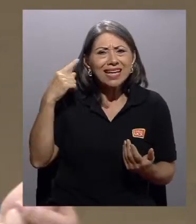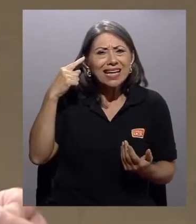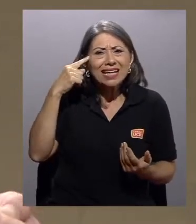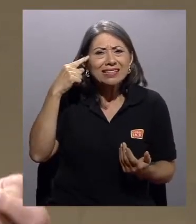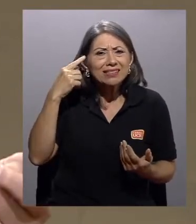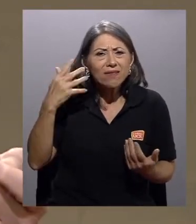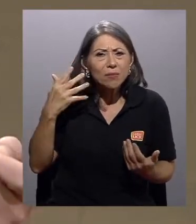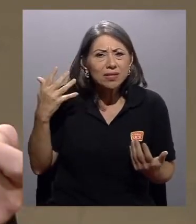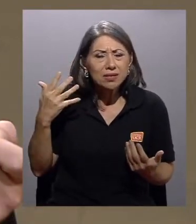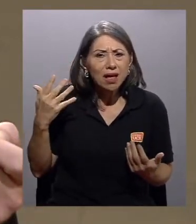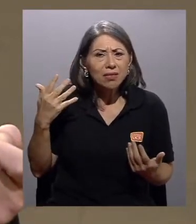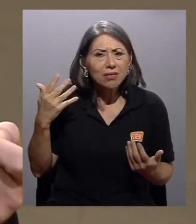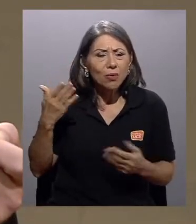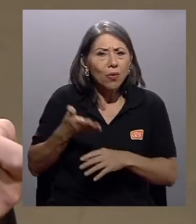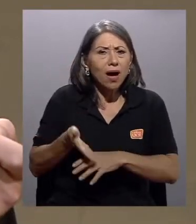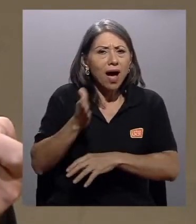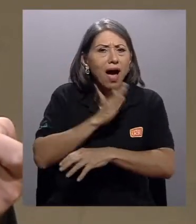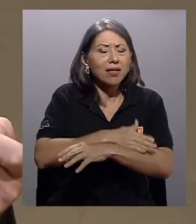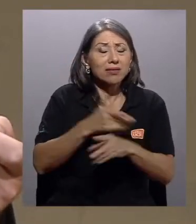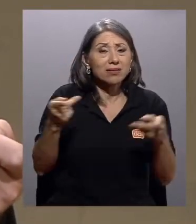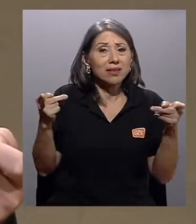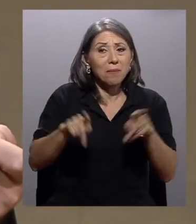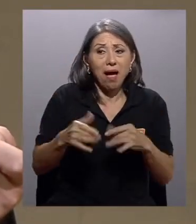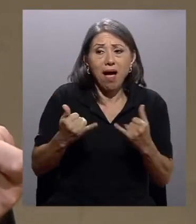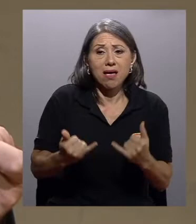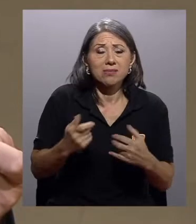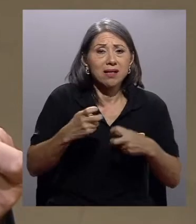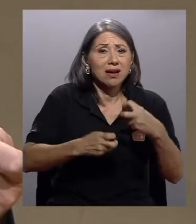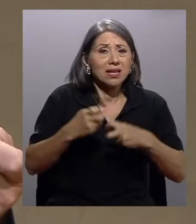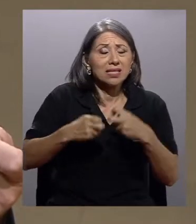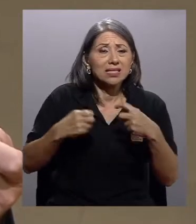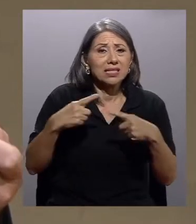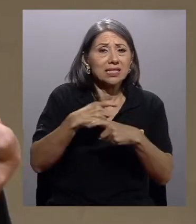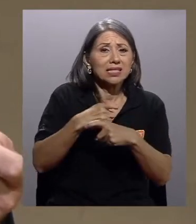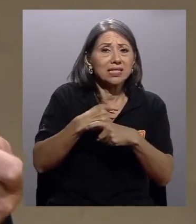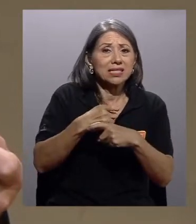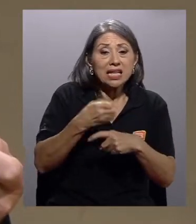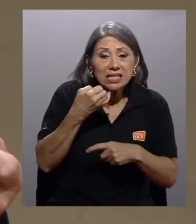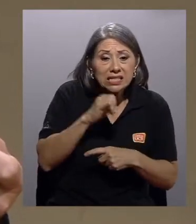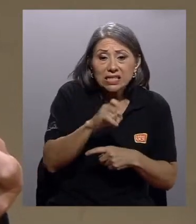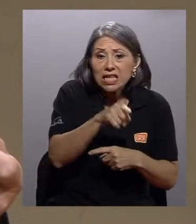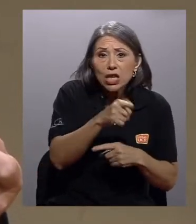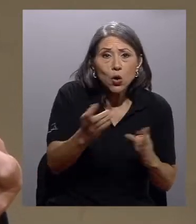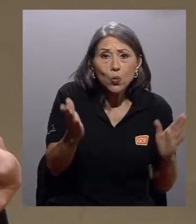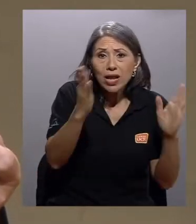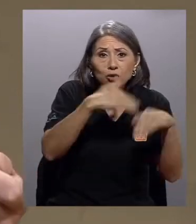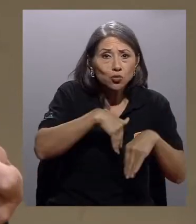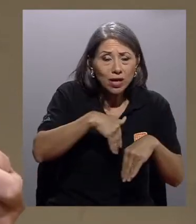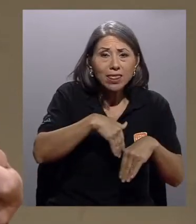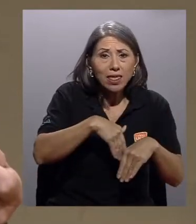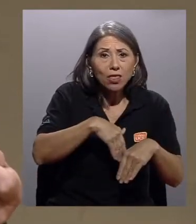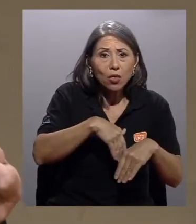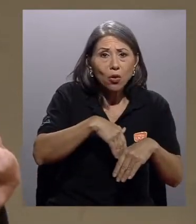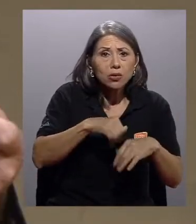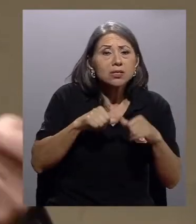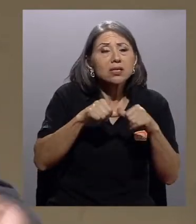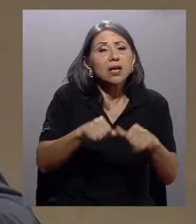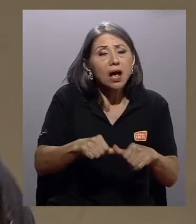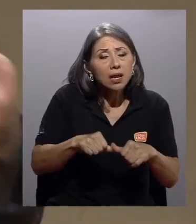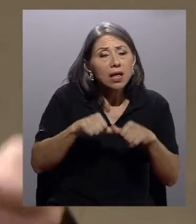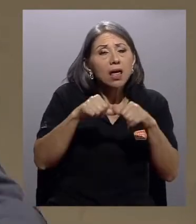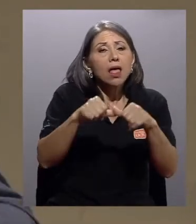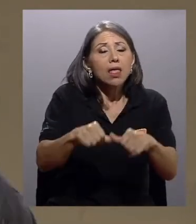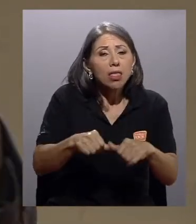pensando previamente a esta crisis, que si no hubiera sucedido tal cual está pasando, se